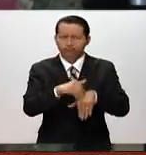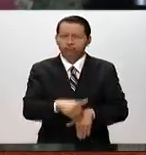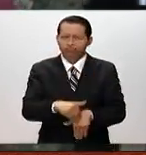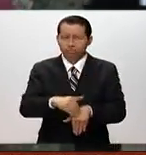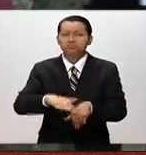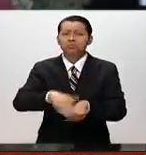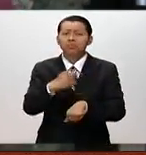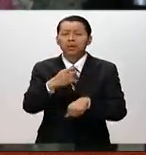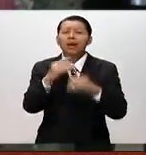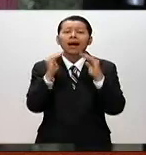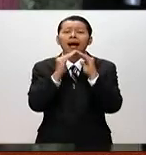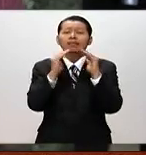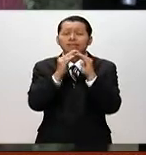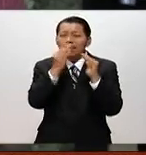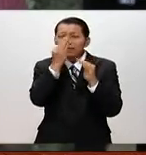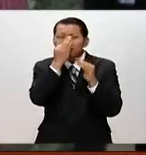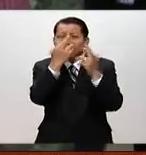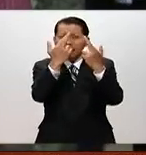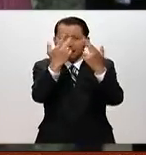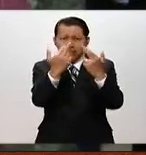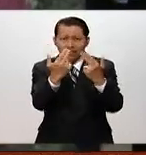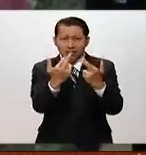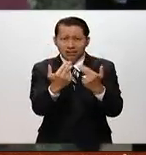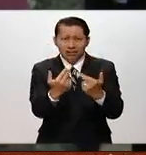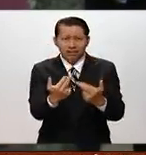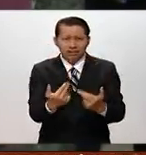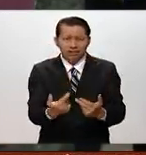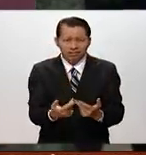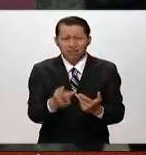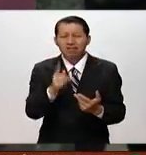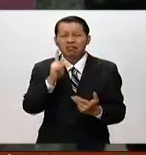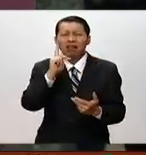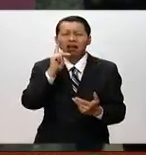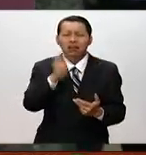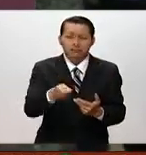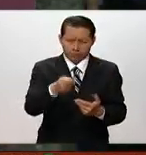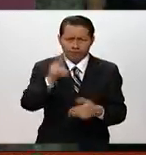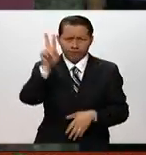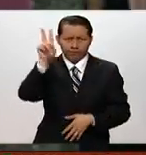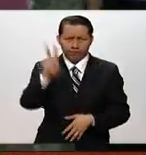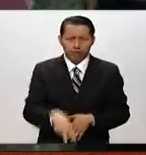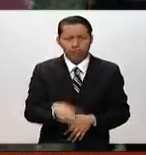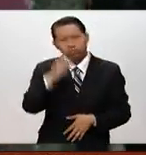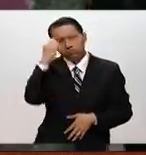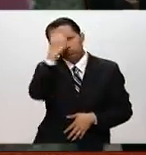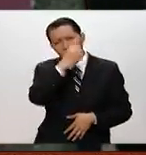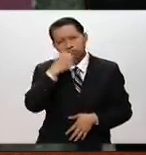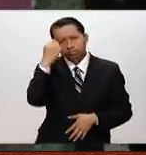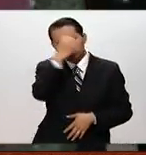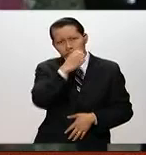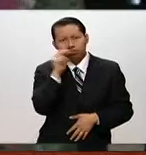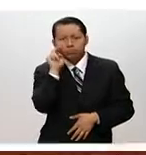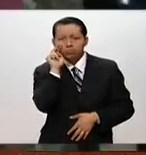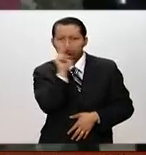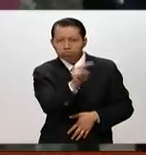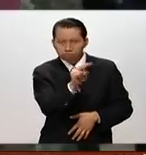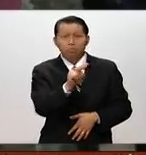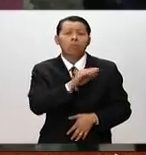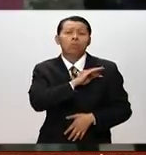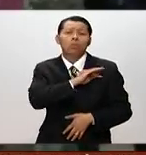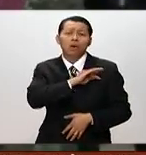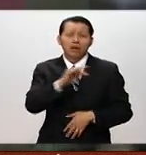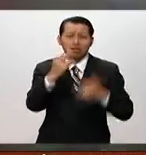están por derruirse, créanme que estarán en evaluación para que podamos emprender